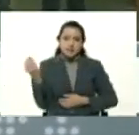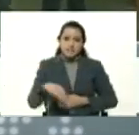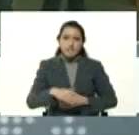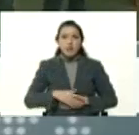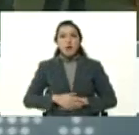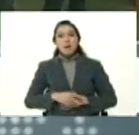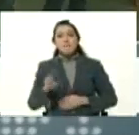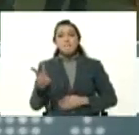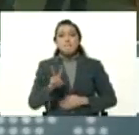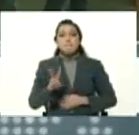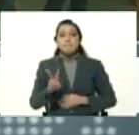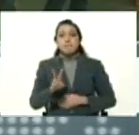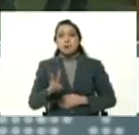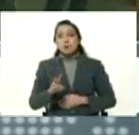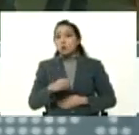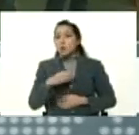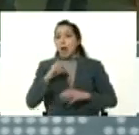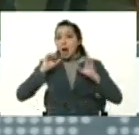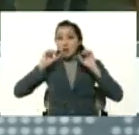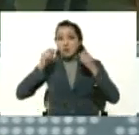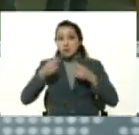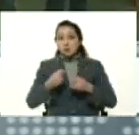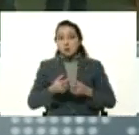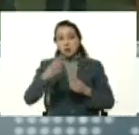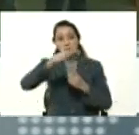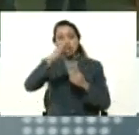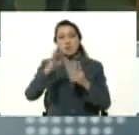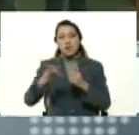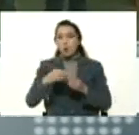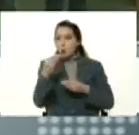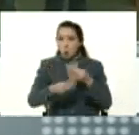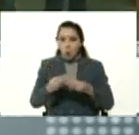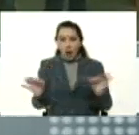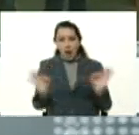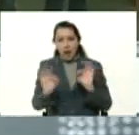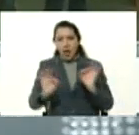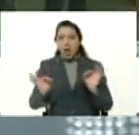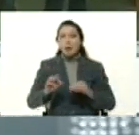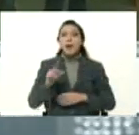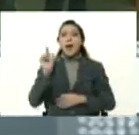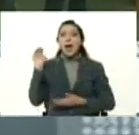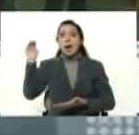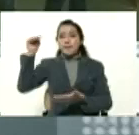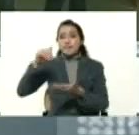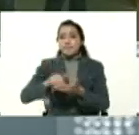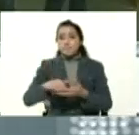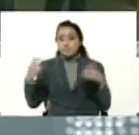Venezuela no produce trigo, pequeñas cantidades ahí mismo en Aragua.